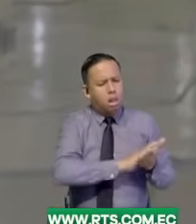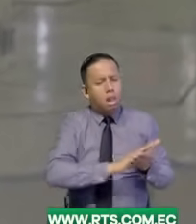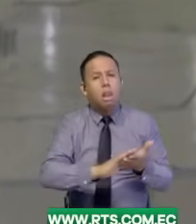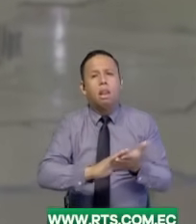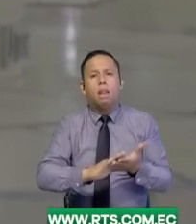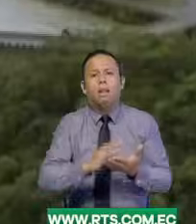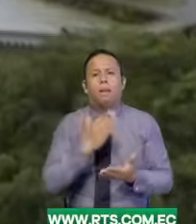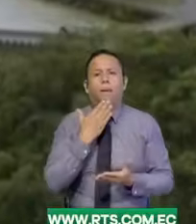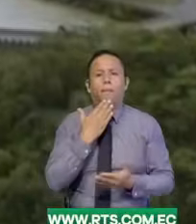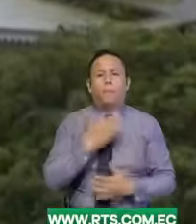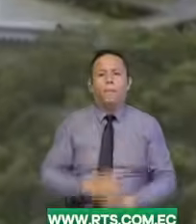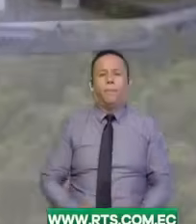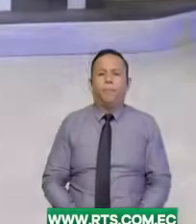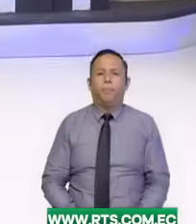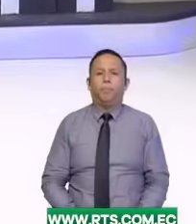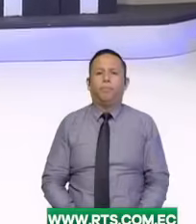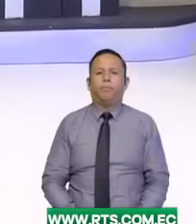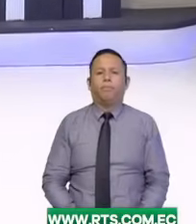Benalcázar.